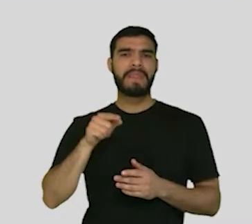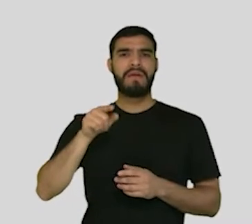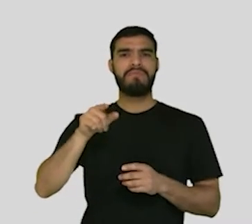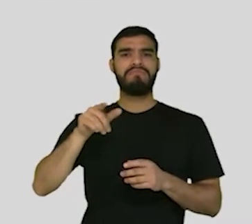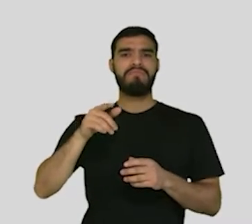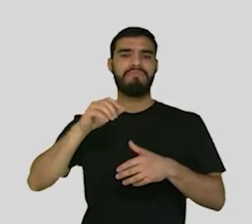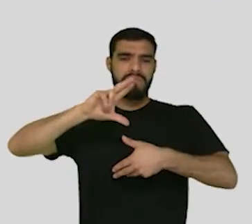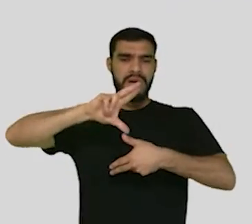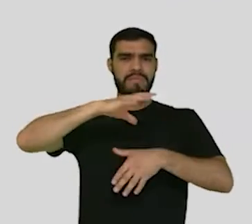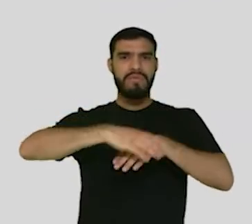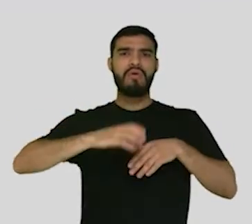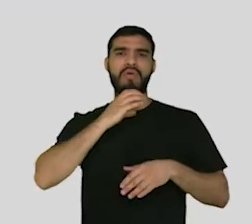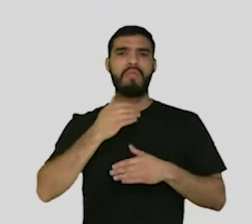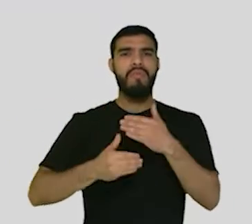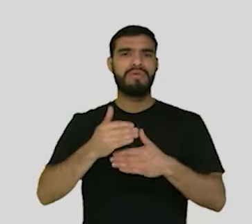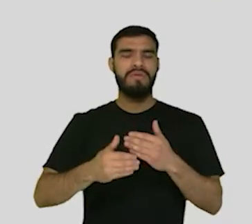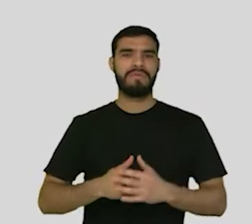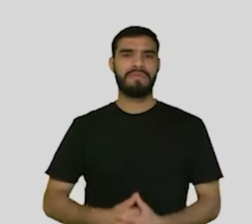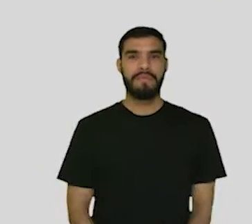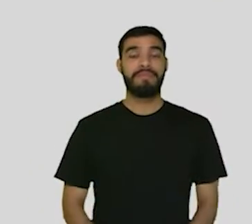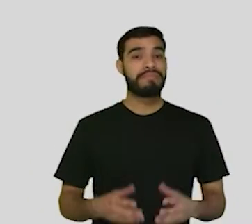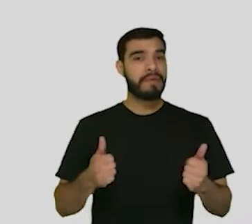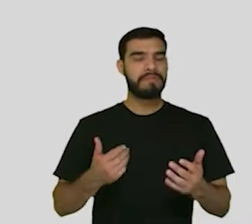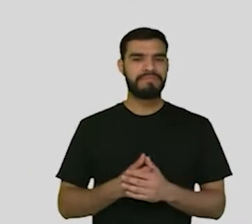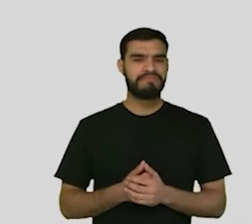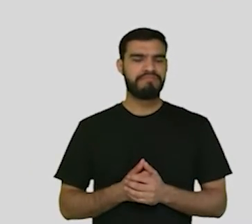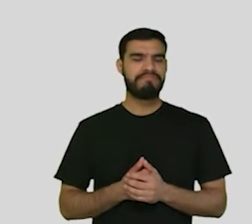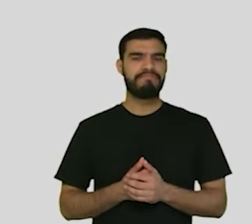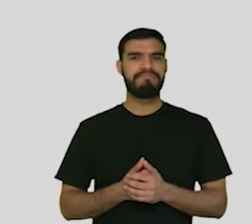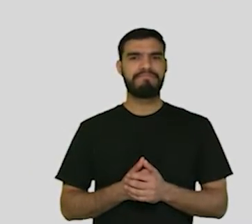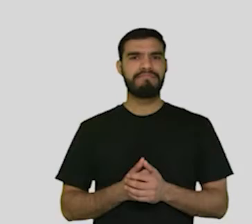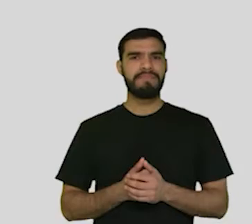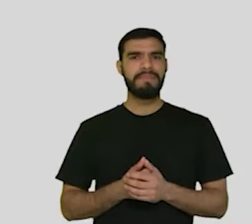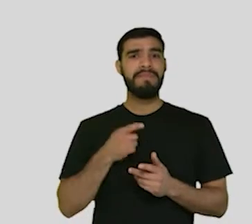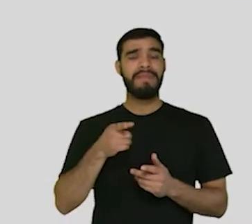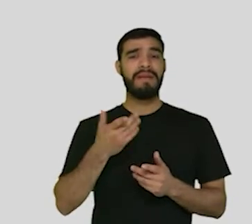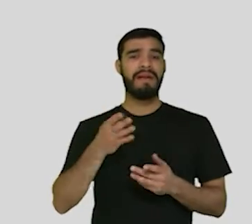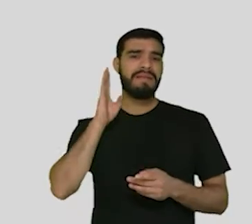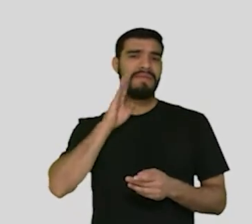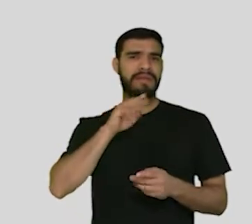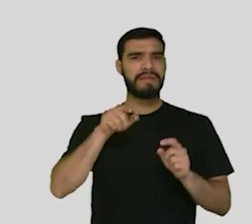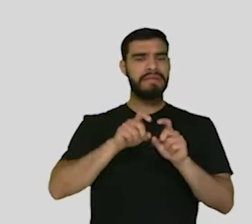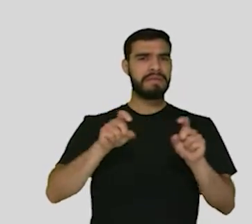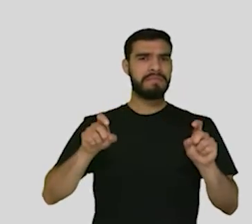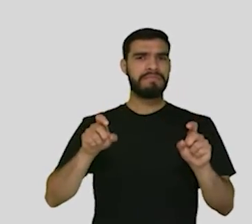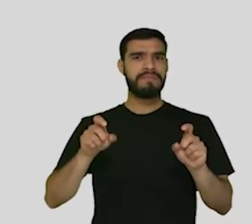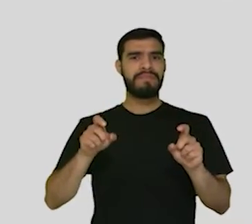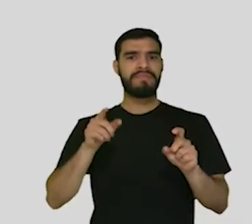derecha. ¿Cómo va avanzando? Bueno, se pregunta, lesbiandad, ningo.